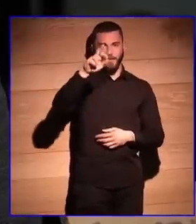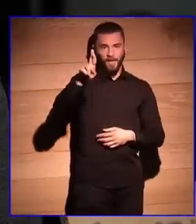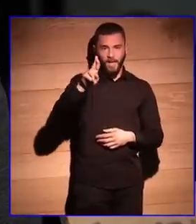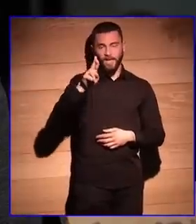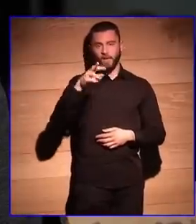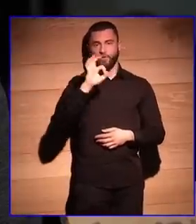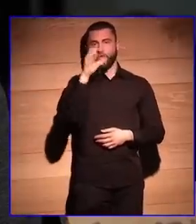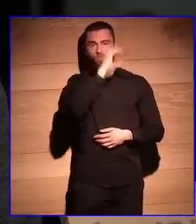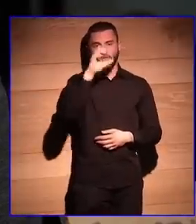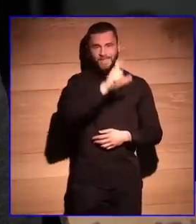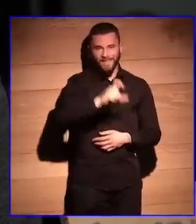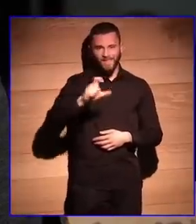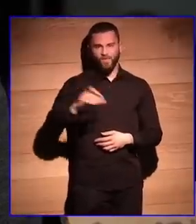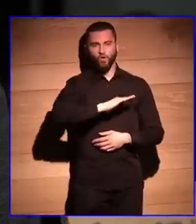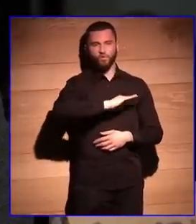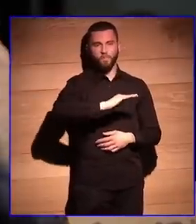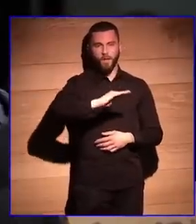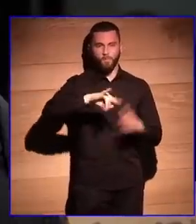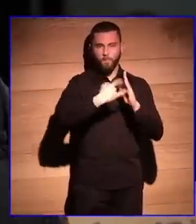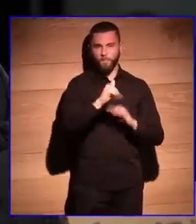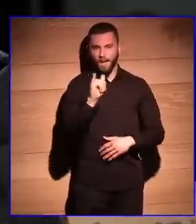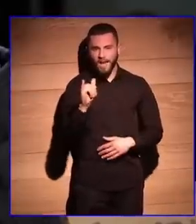científicos malvados que tienen un plan.